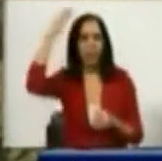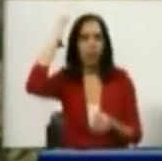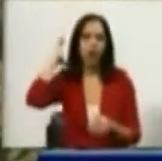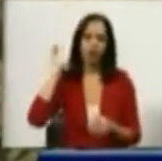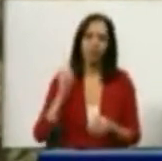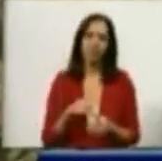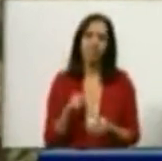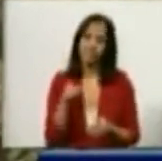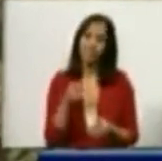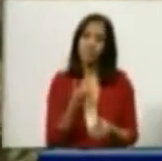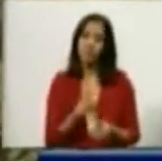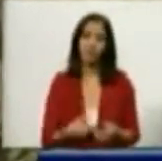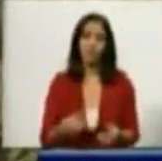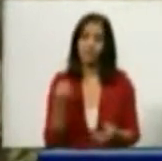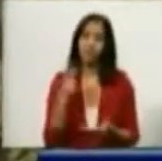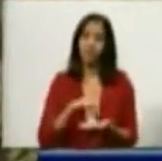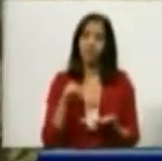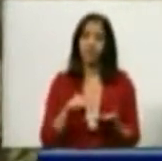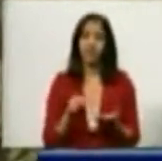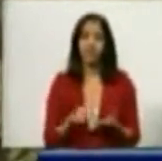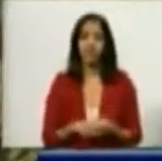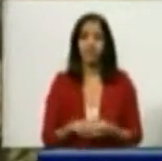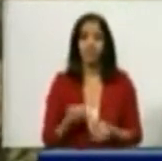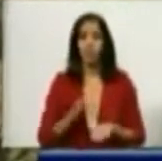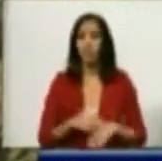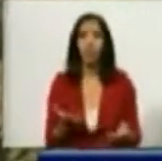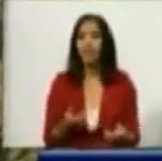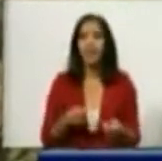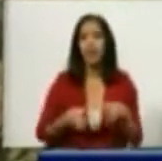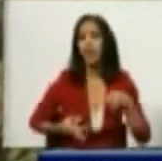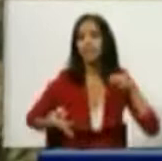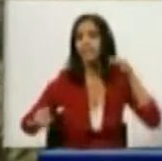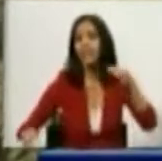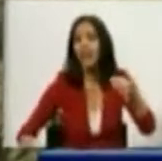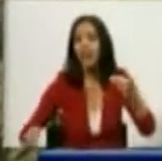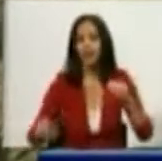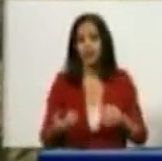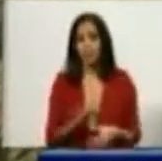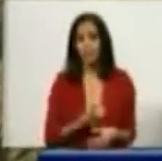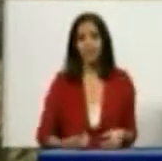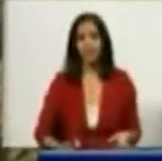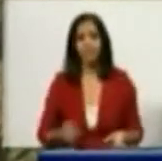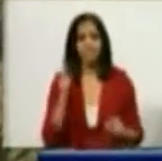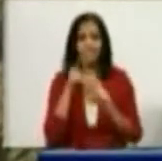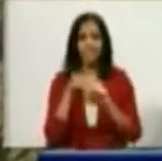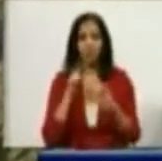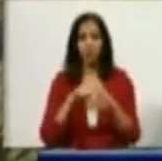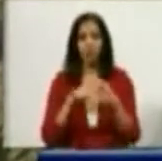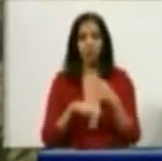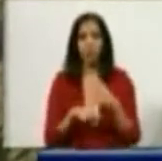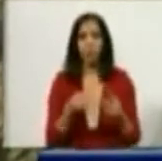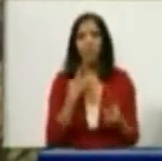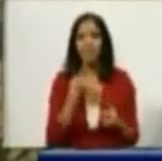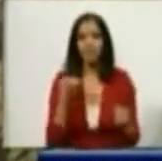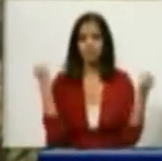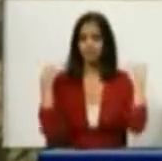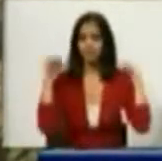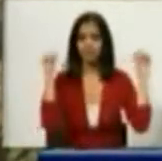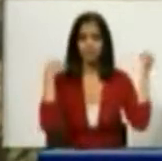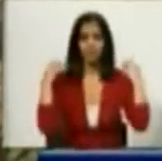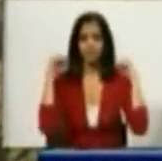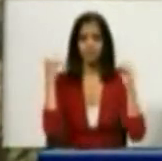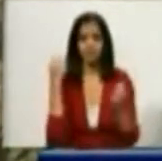ese presidente de la asamblea nacional porque él no ha entregado la presidencia desde aquel momento porque se declararon en desacato